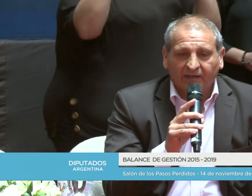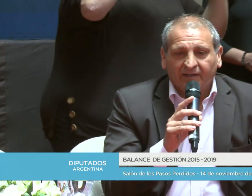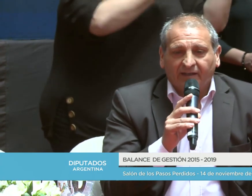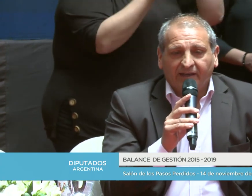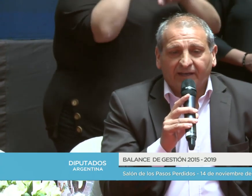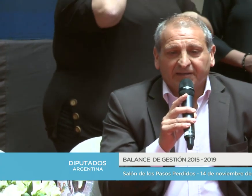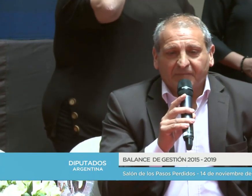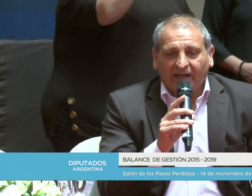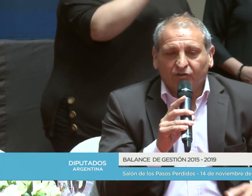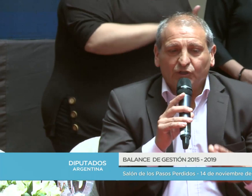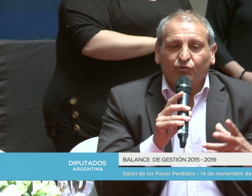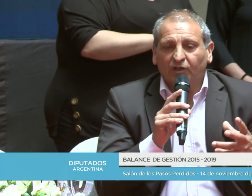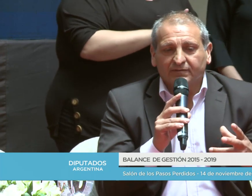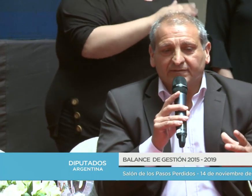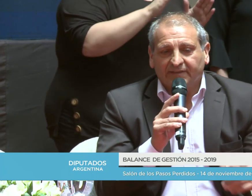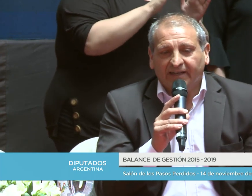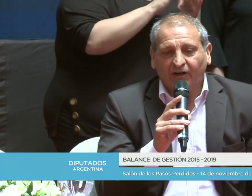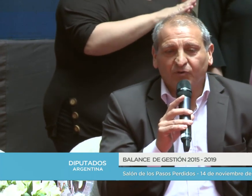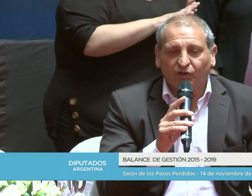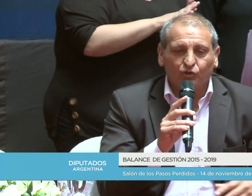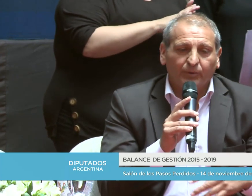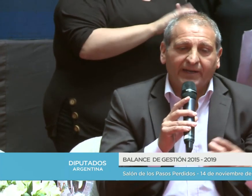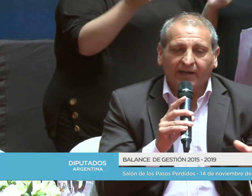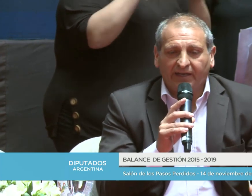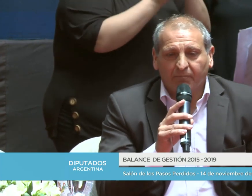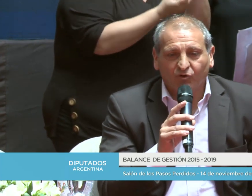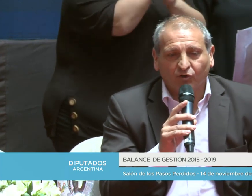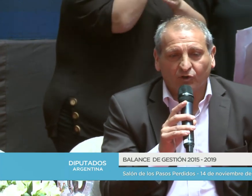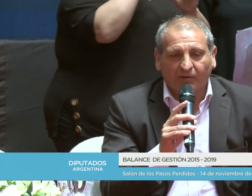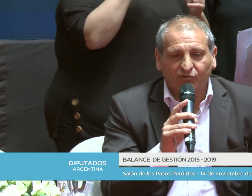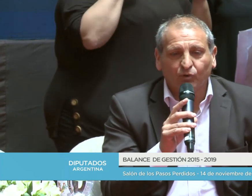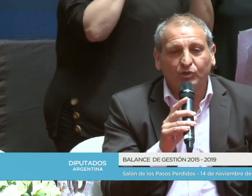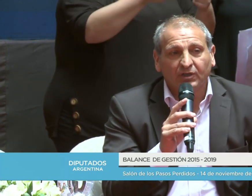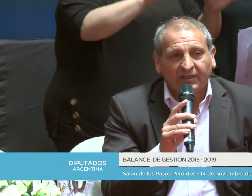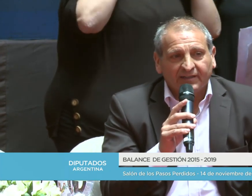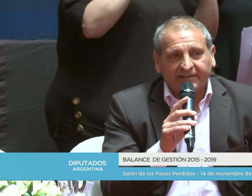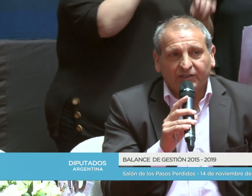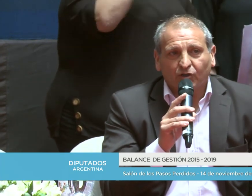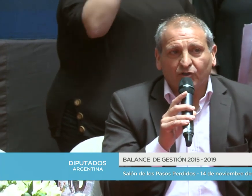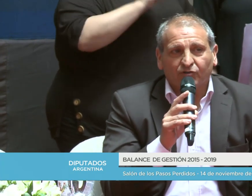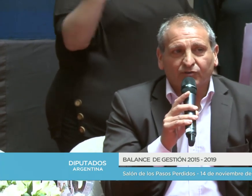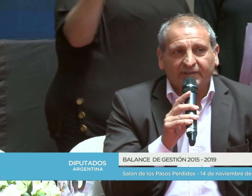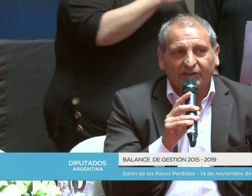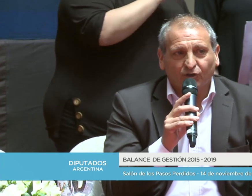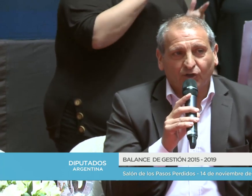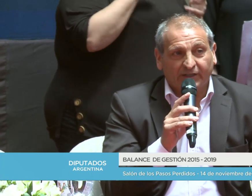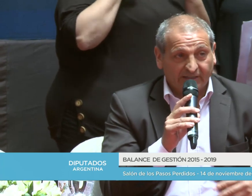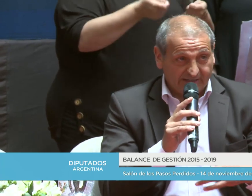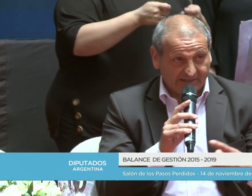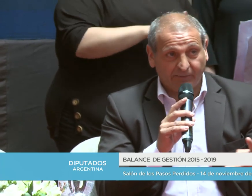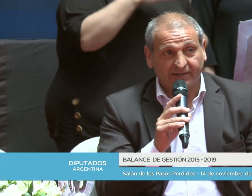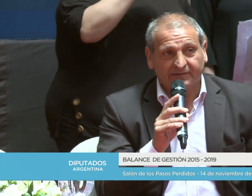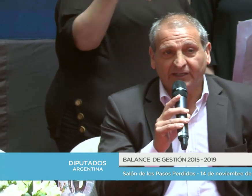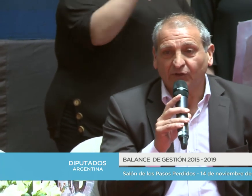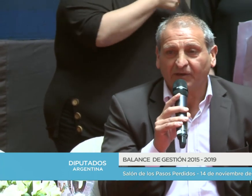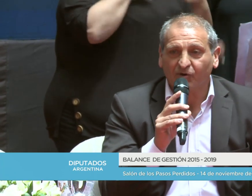que la constitución de la comisión no tuviera el apoyo absoluto de todos los que